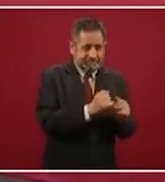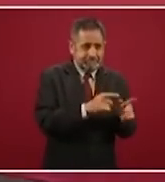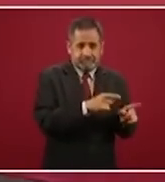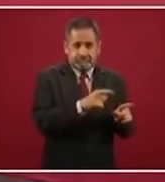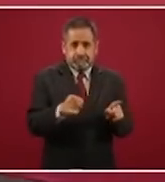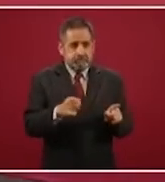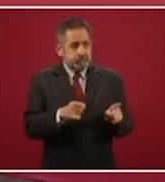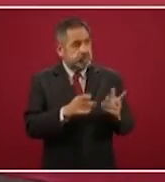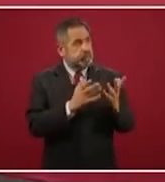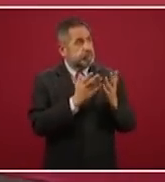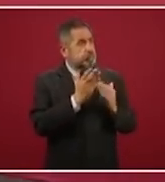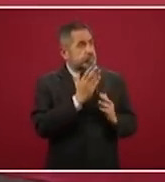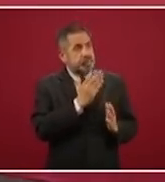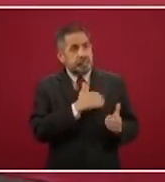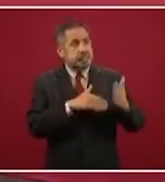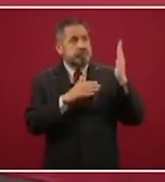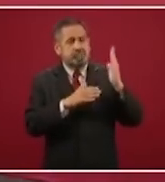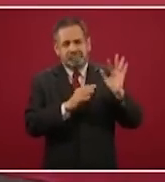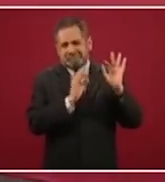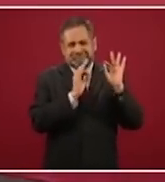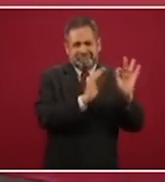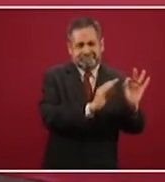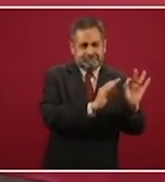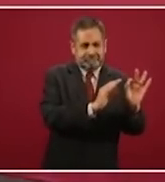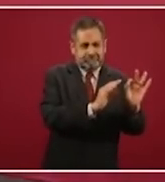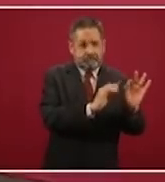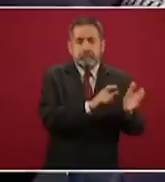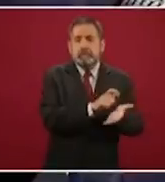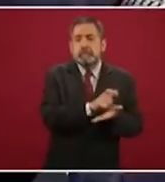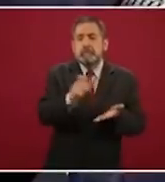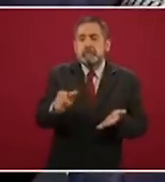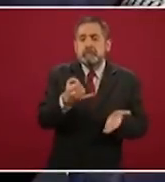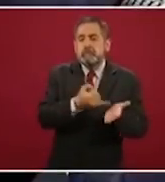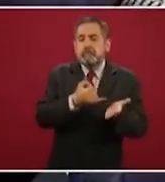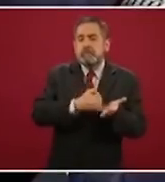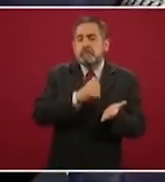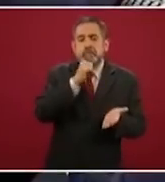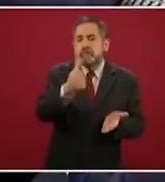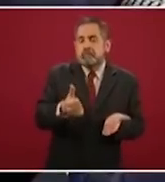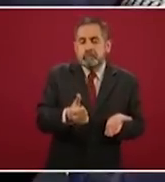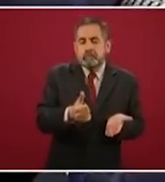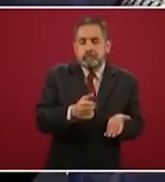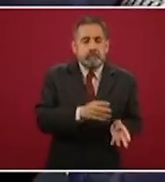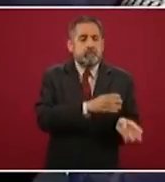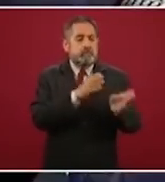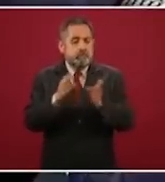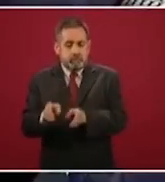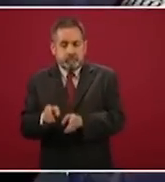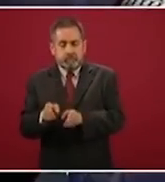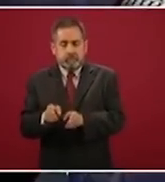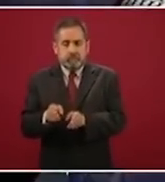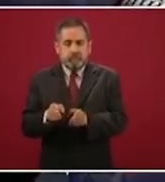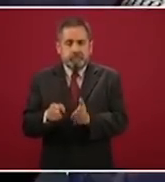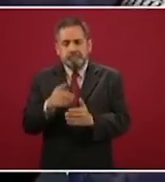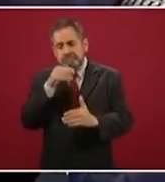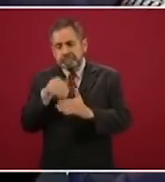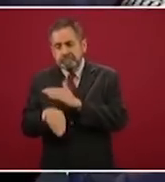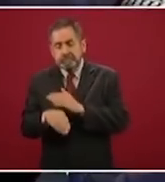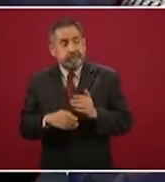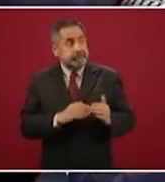una muy bien porque tenía influencia y no pagaba